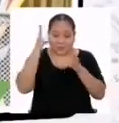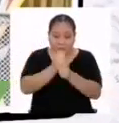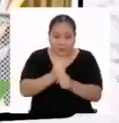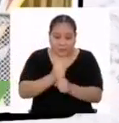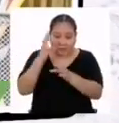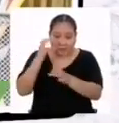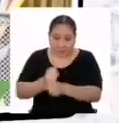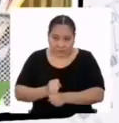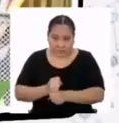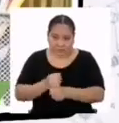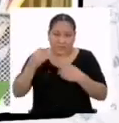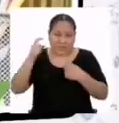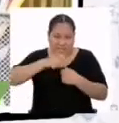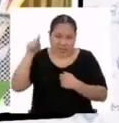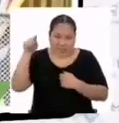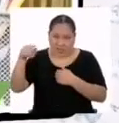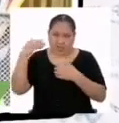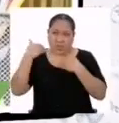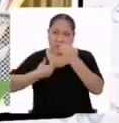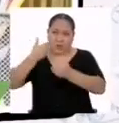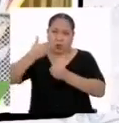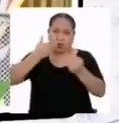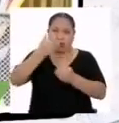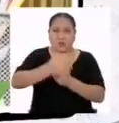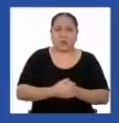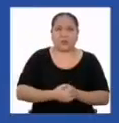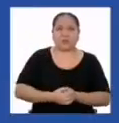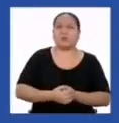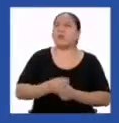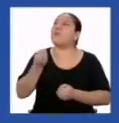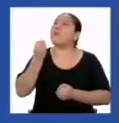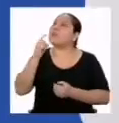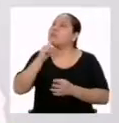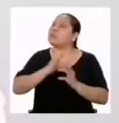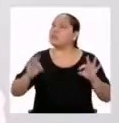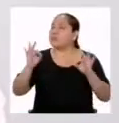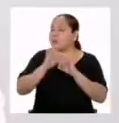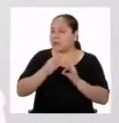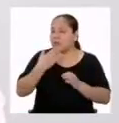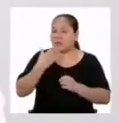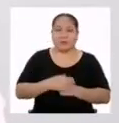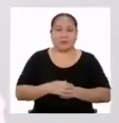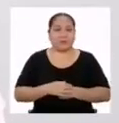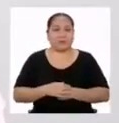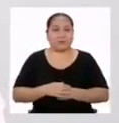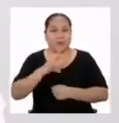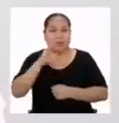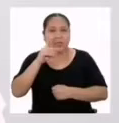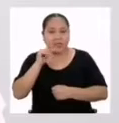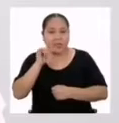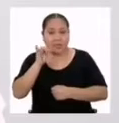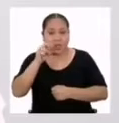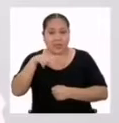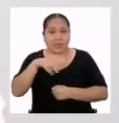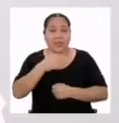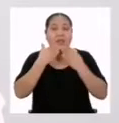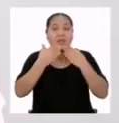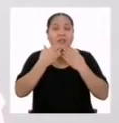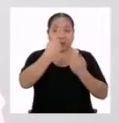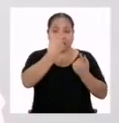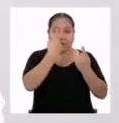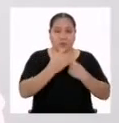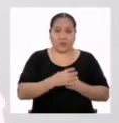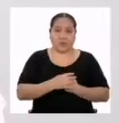seguir todo ese proceso, porque es importante. Gracias. Dayana, gracias por tu pregunta.